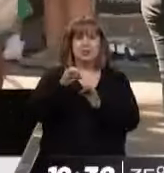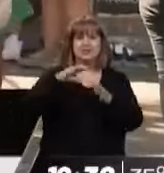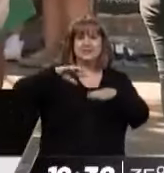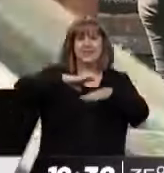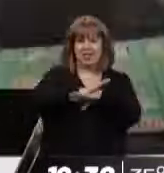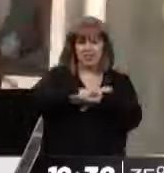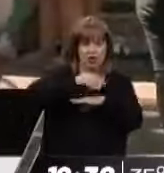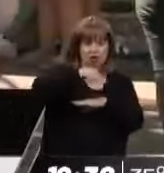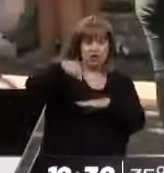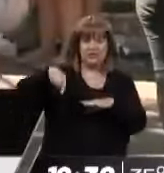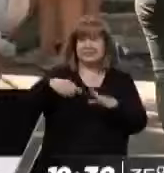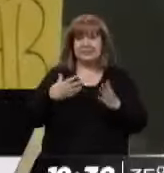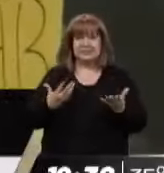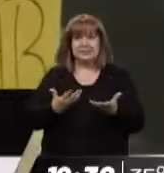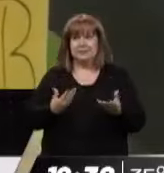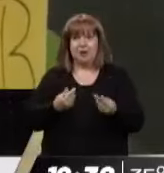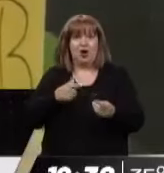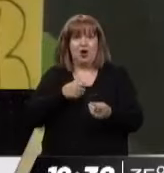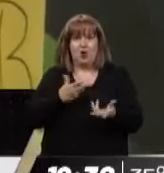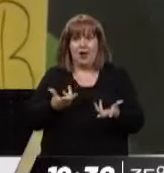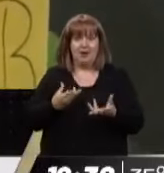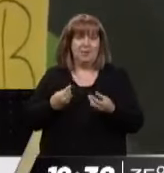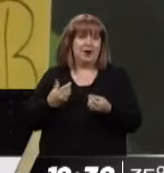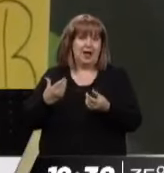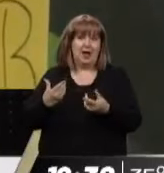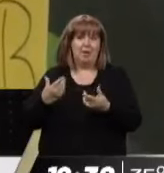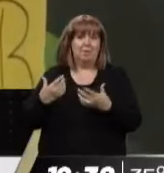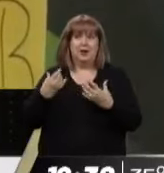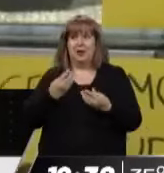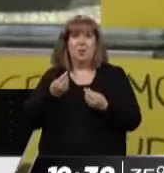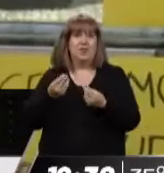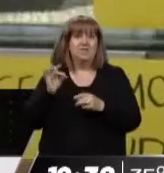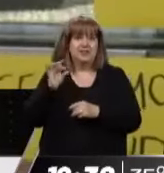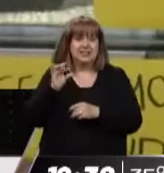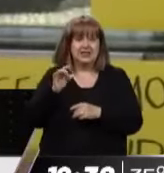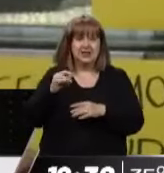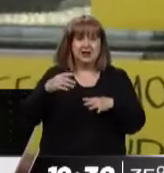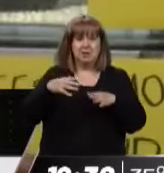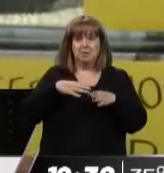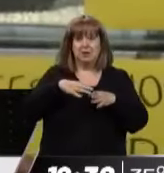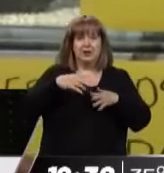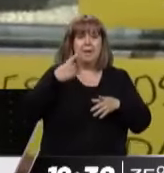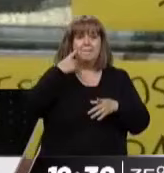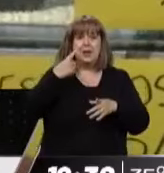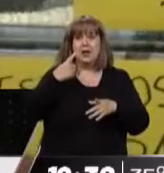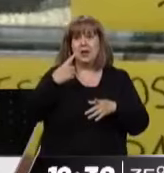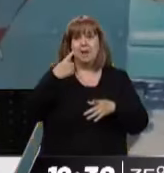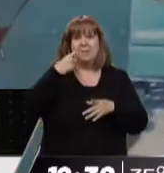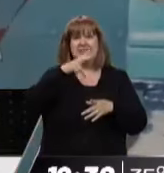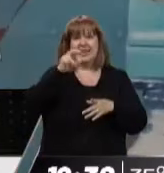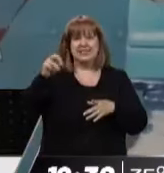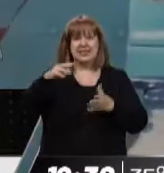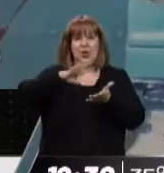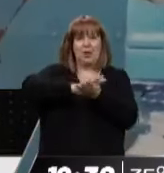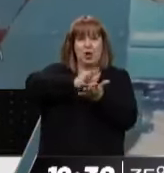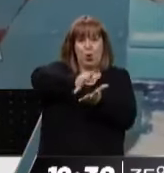Exactamente. Eso restringe mucho lo que es la disponibilidad de lugares físicos, obviamente, porque estamos hablando de un espacio de 1.000 a 1.300 metros